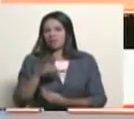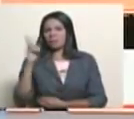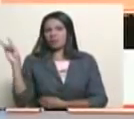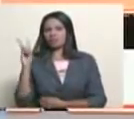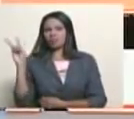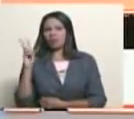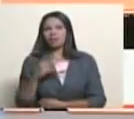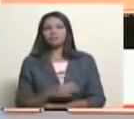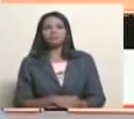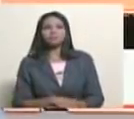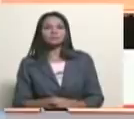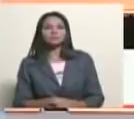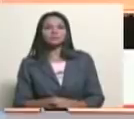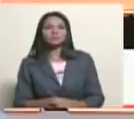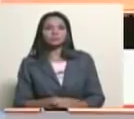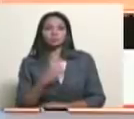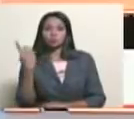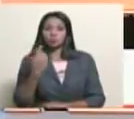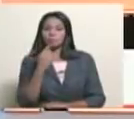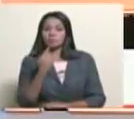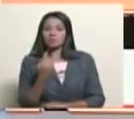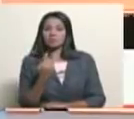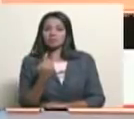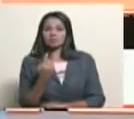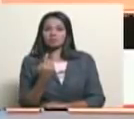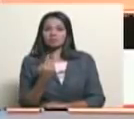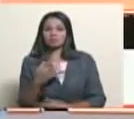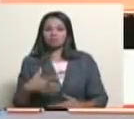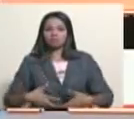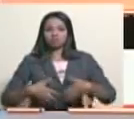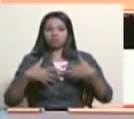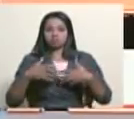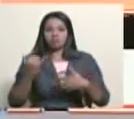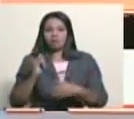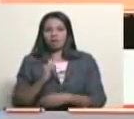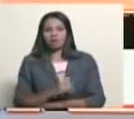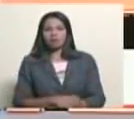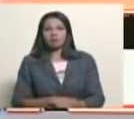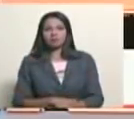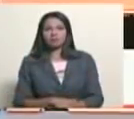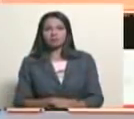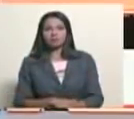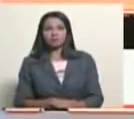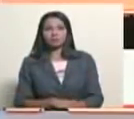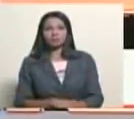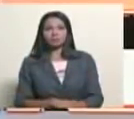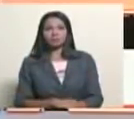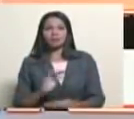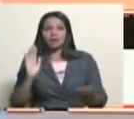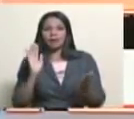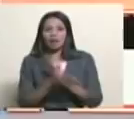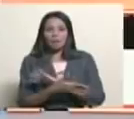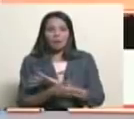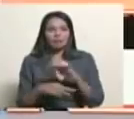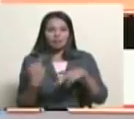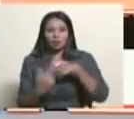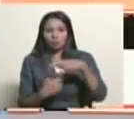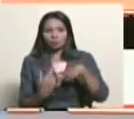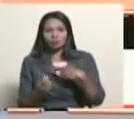y que solamente tenían que desatar su furia para acabar con una